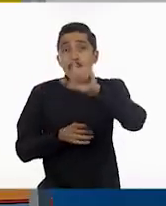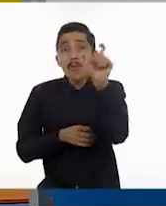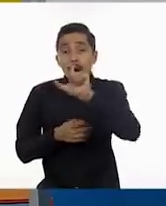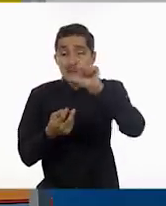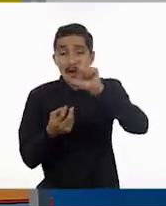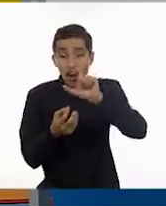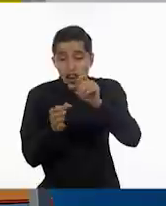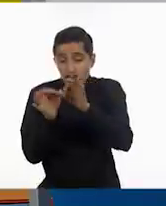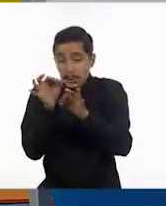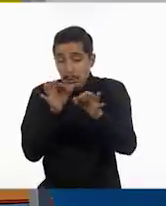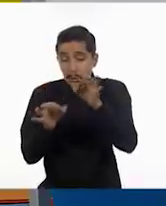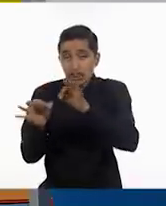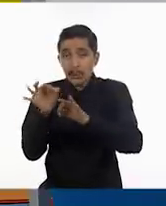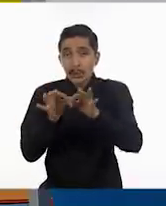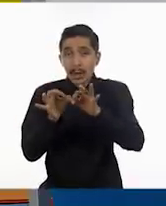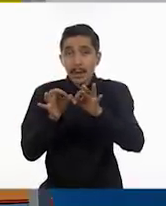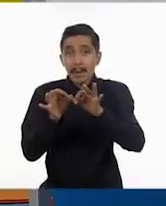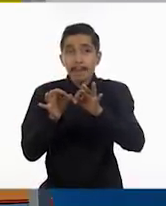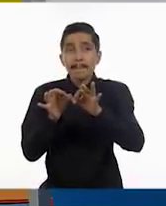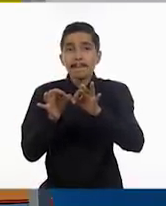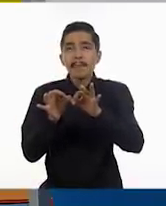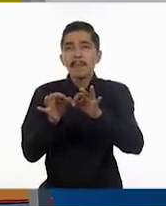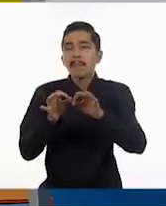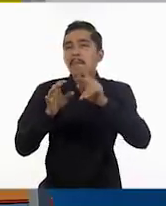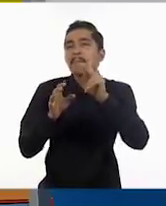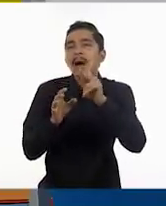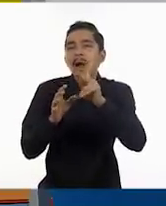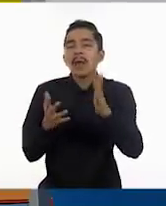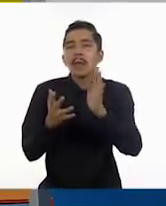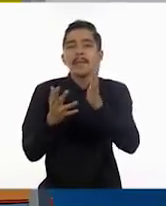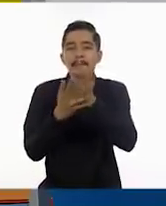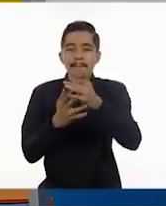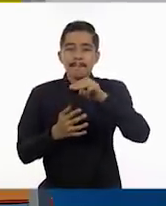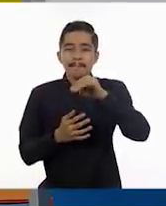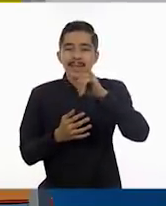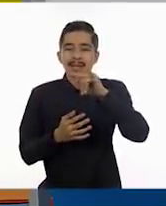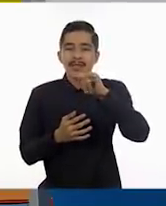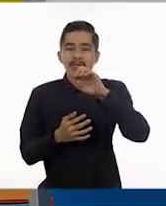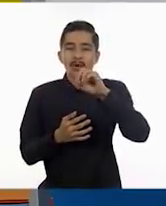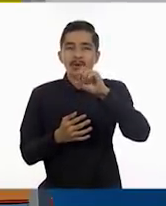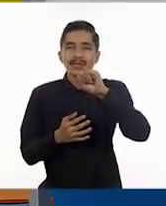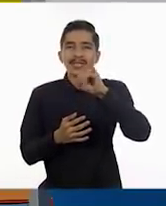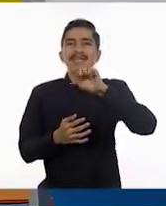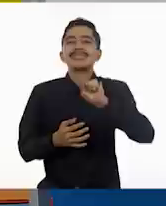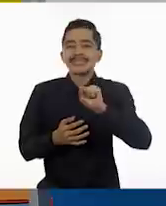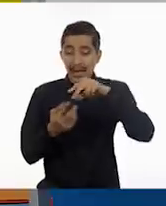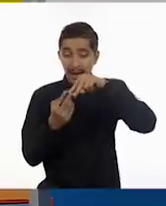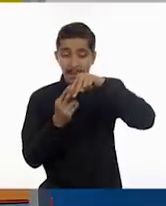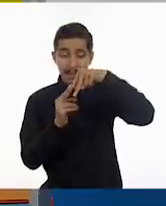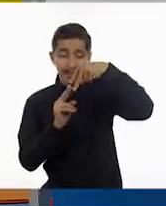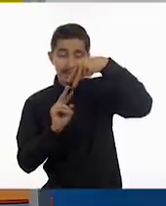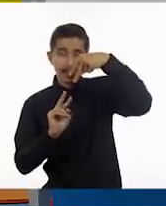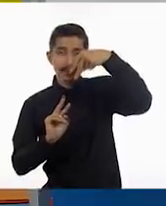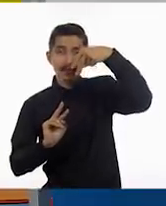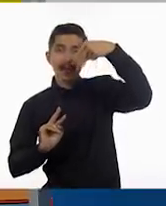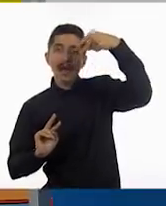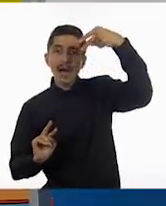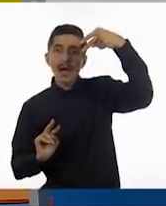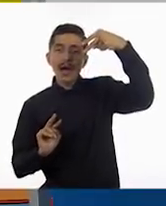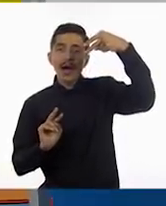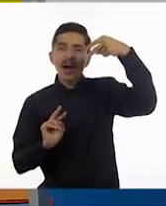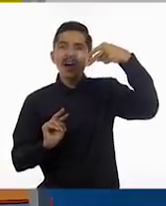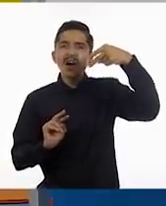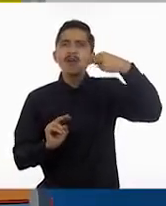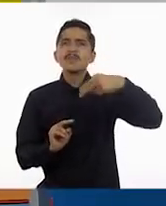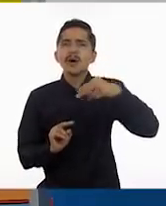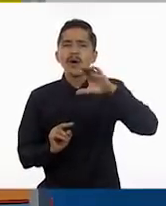células de un organismo se dividen por un proceso llamado mitosis, el ADN se compacta en estructuras llamadas